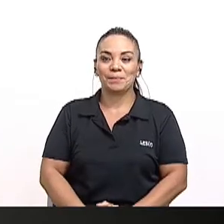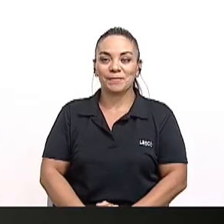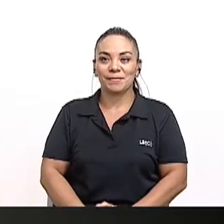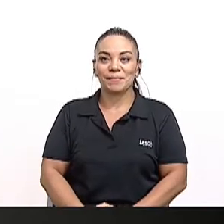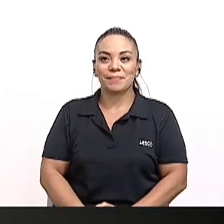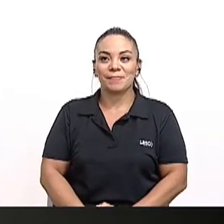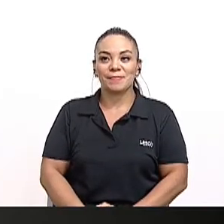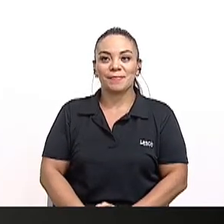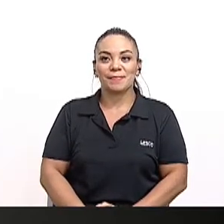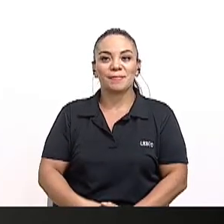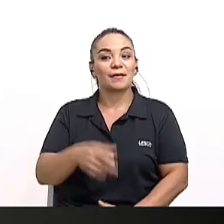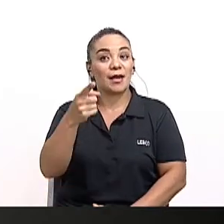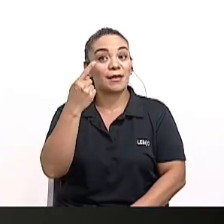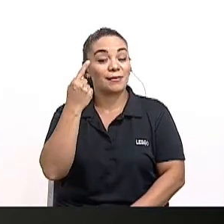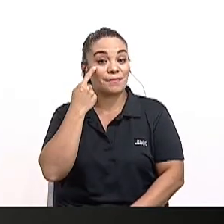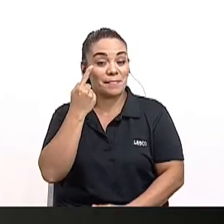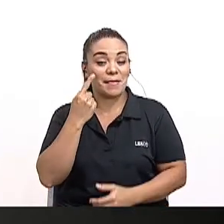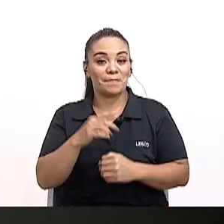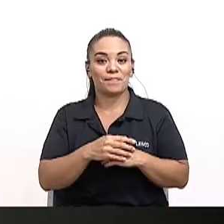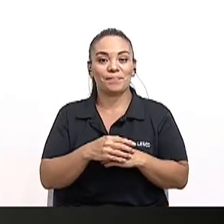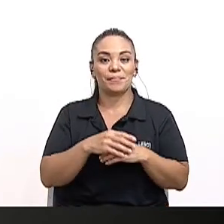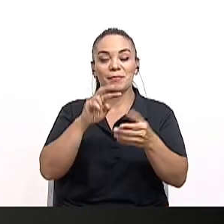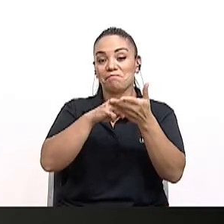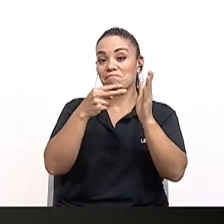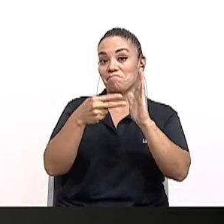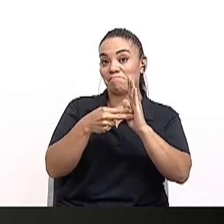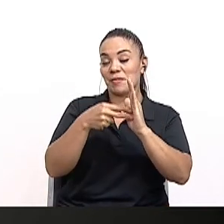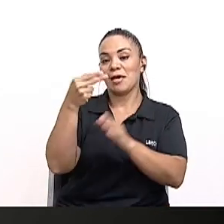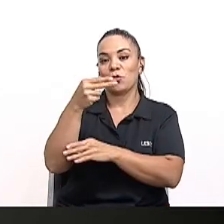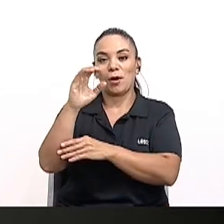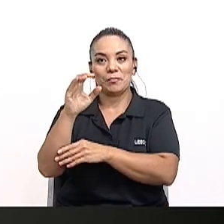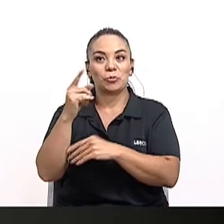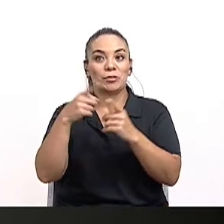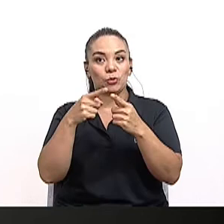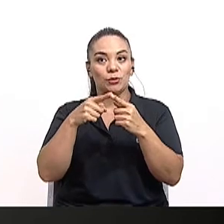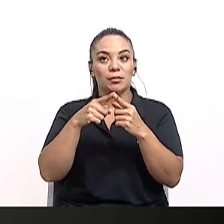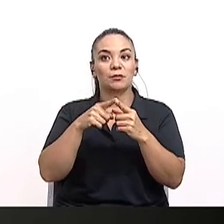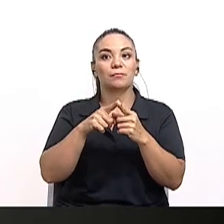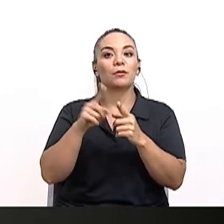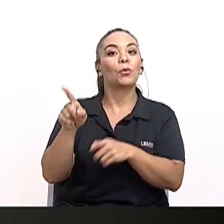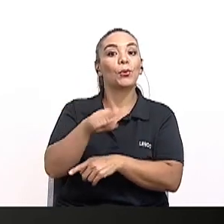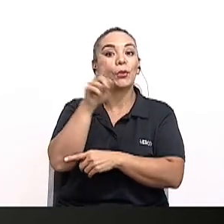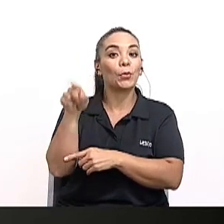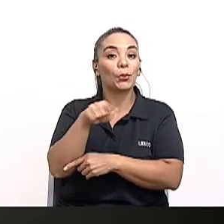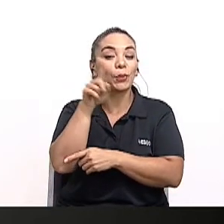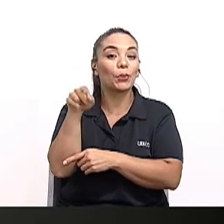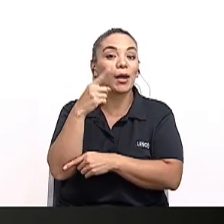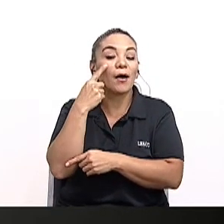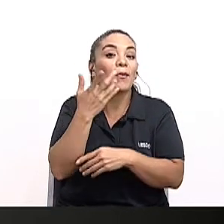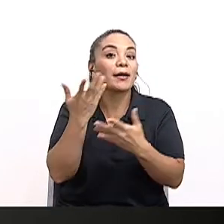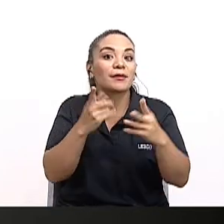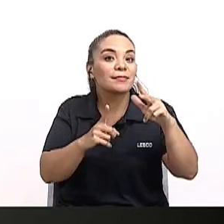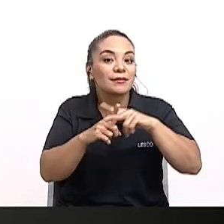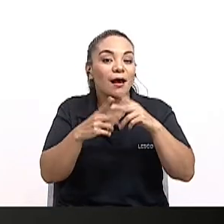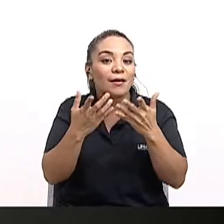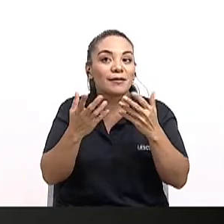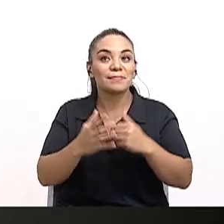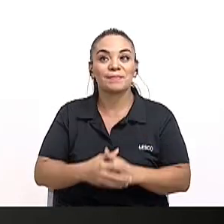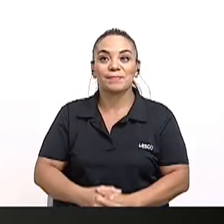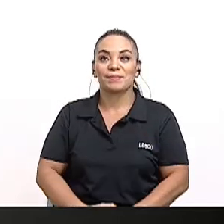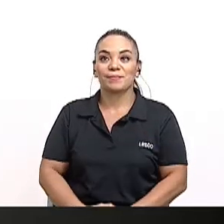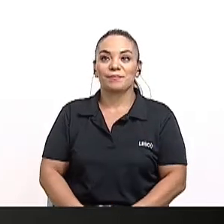Ok, acá tenemos definiciones de los hidrocarburos. Entonces vamos a girar a ver qué sale. Y